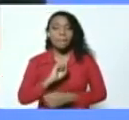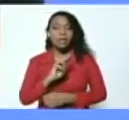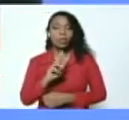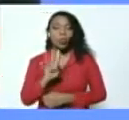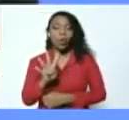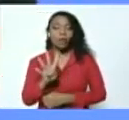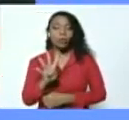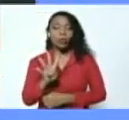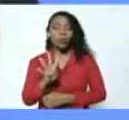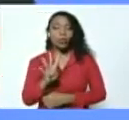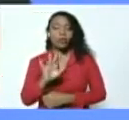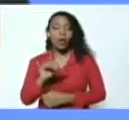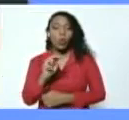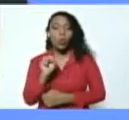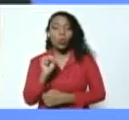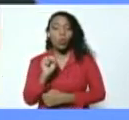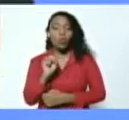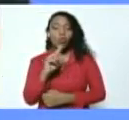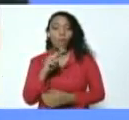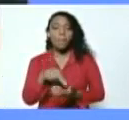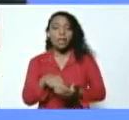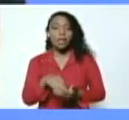24 de junio del